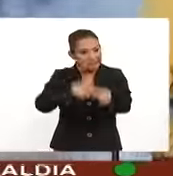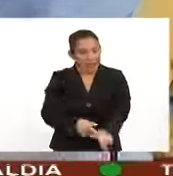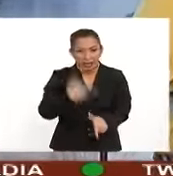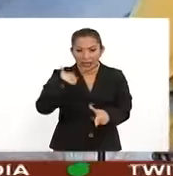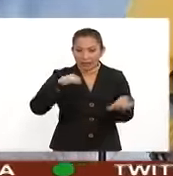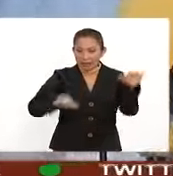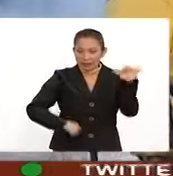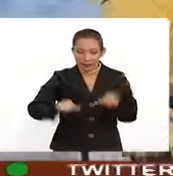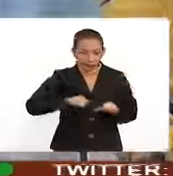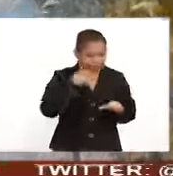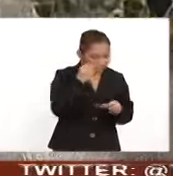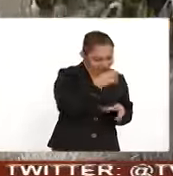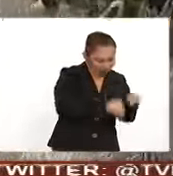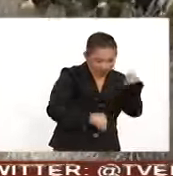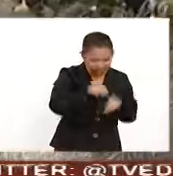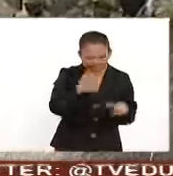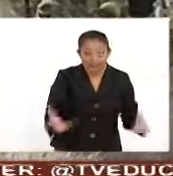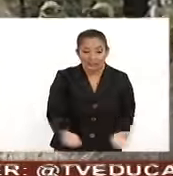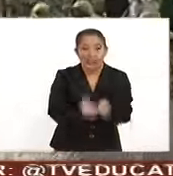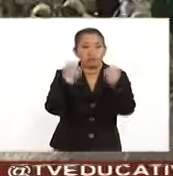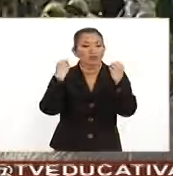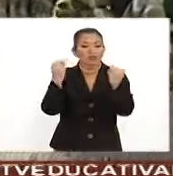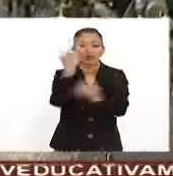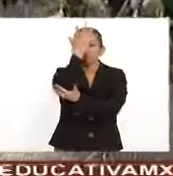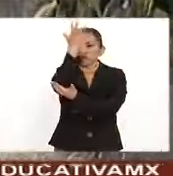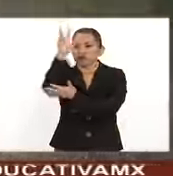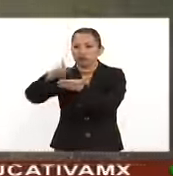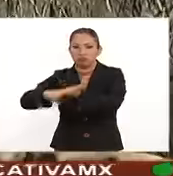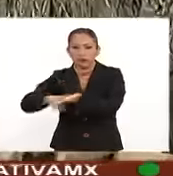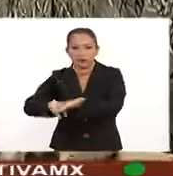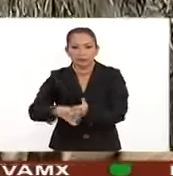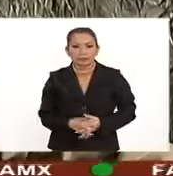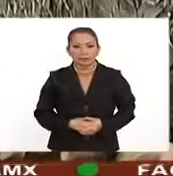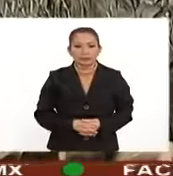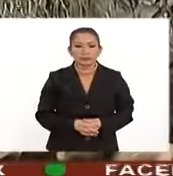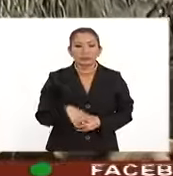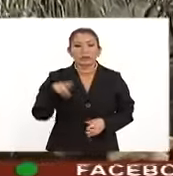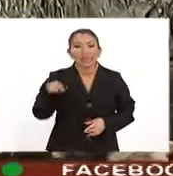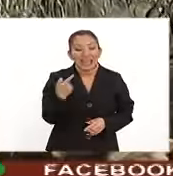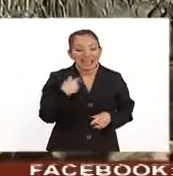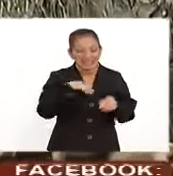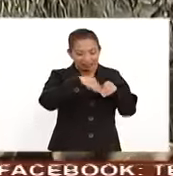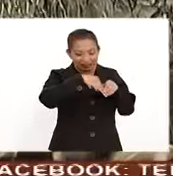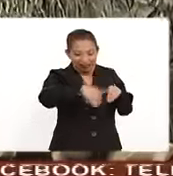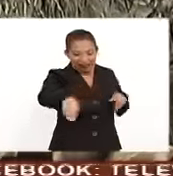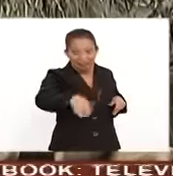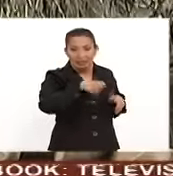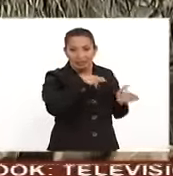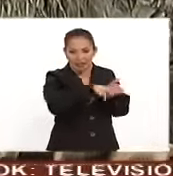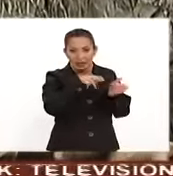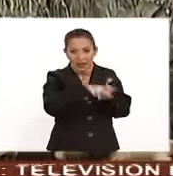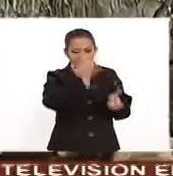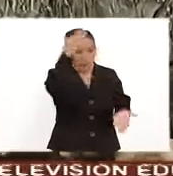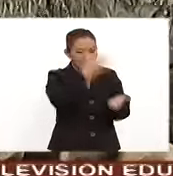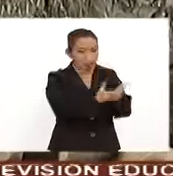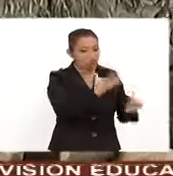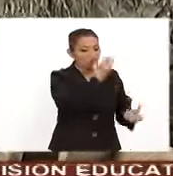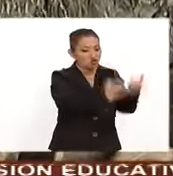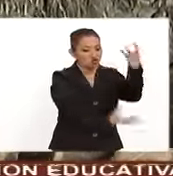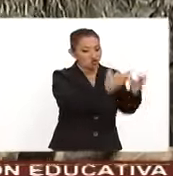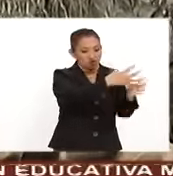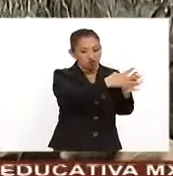estas actividades que ayudarán a salvar miles de hectáreas verdes. Lo que se trata de hacer con estas líneas negras es romper la continuidad de